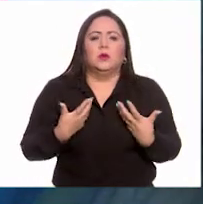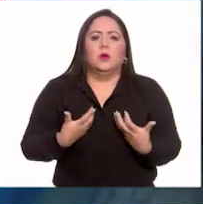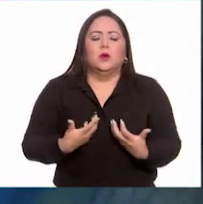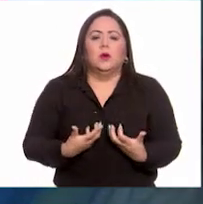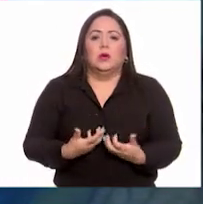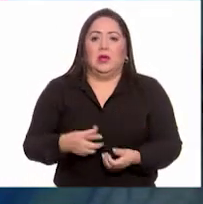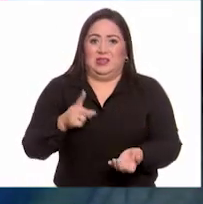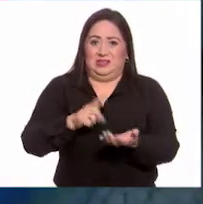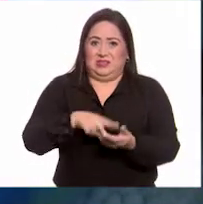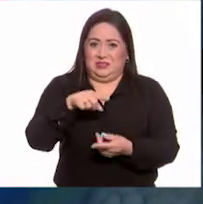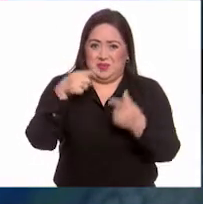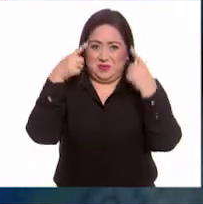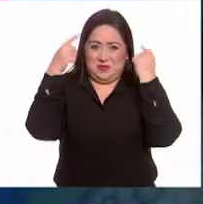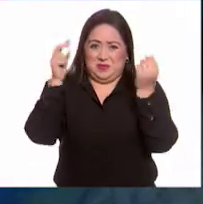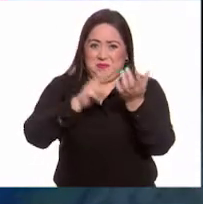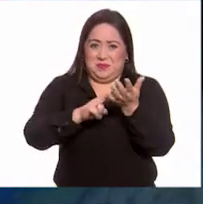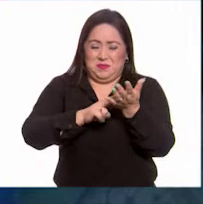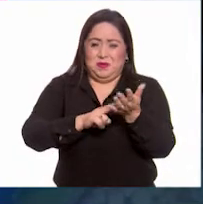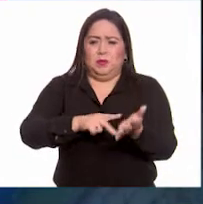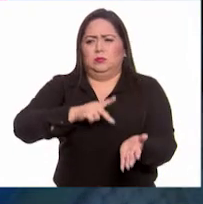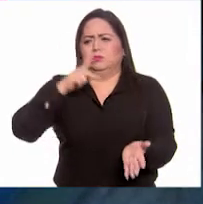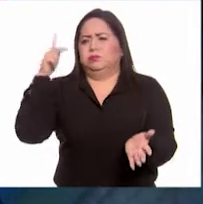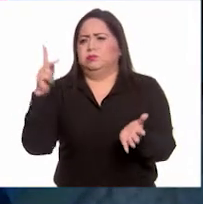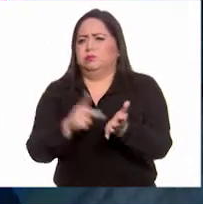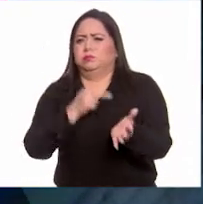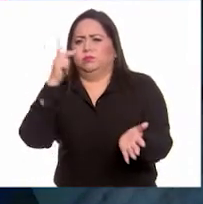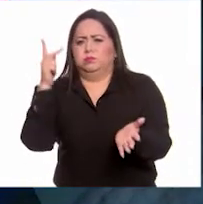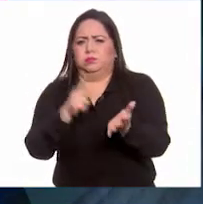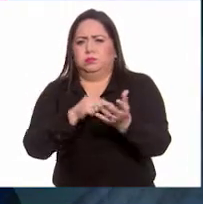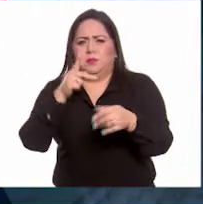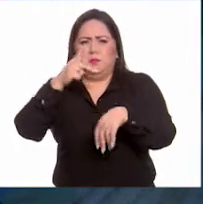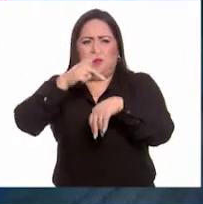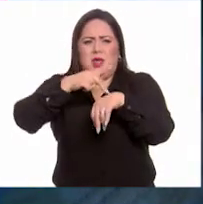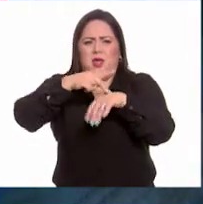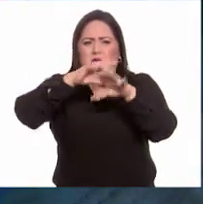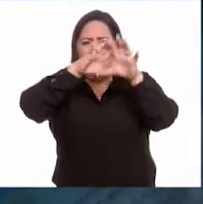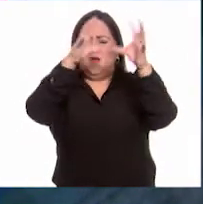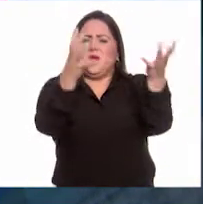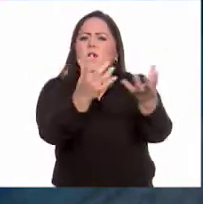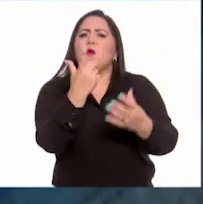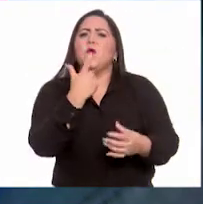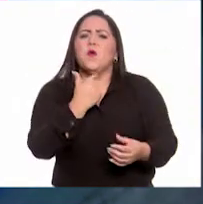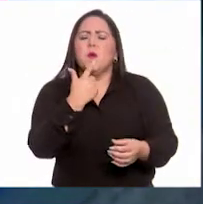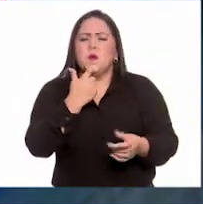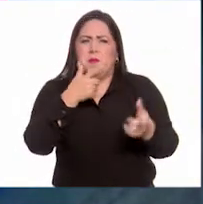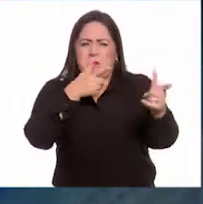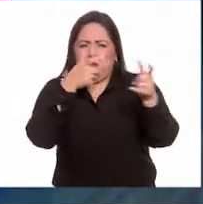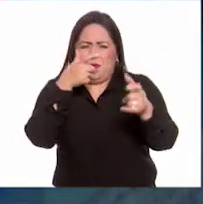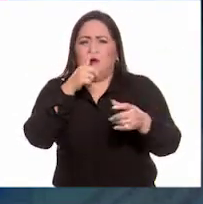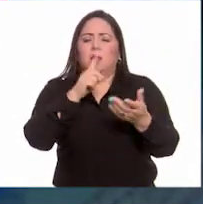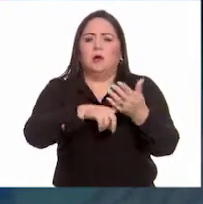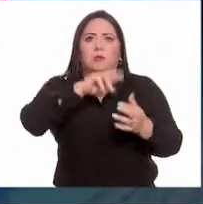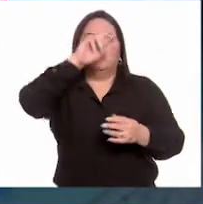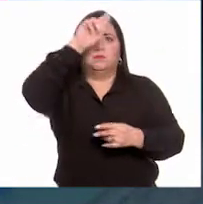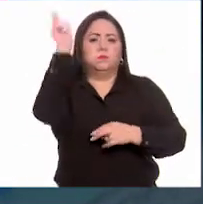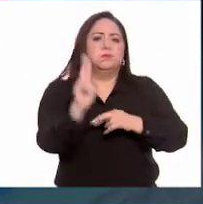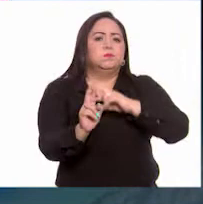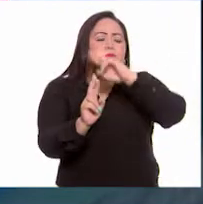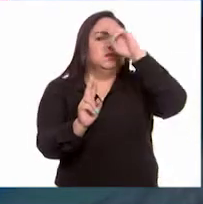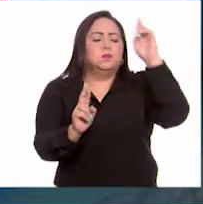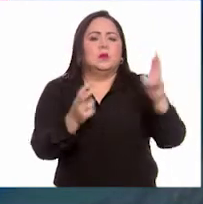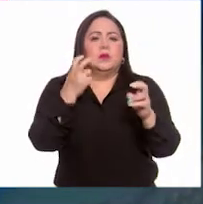Aquellos seres dispararon varias veces hacia unas rocas rojas de pedernal, ocasionando relámpagos